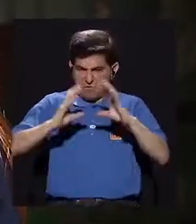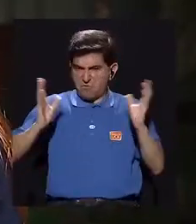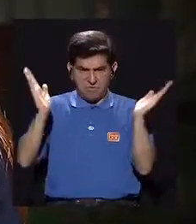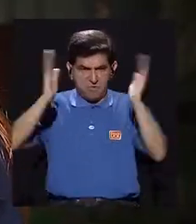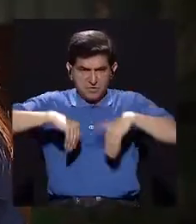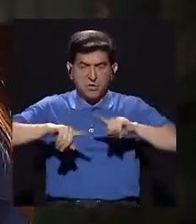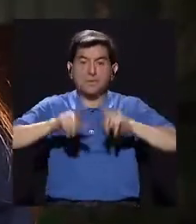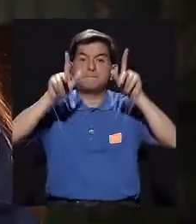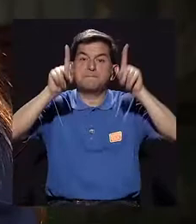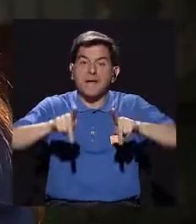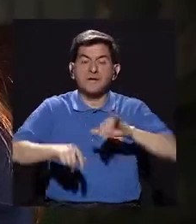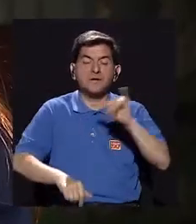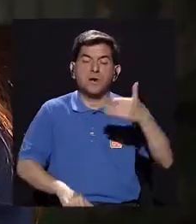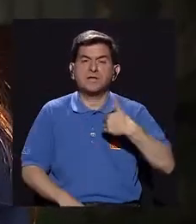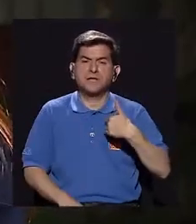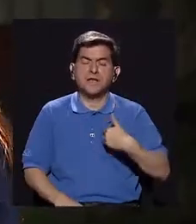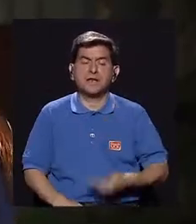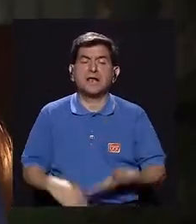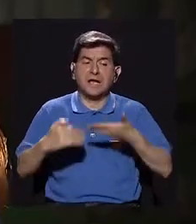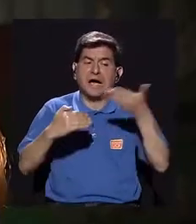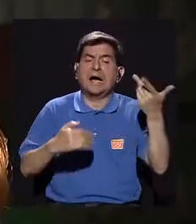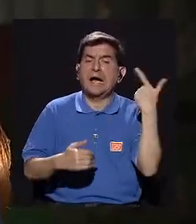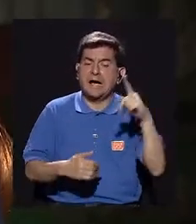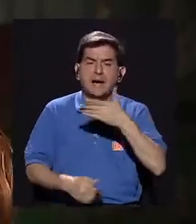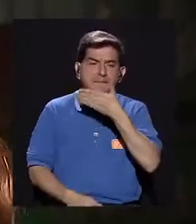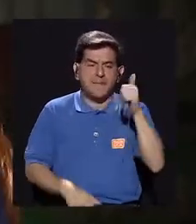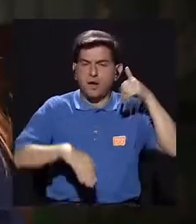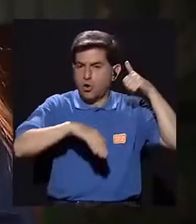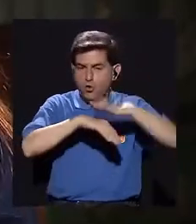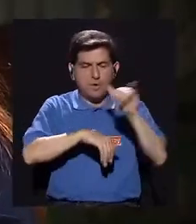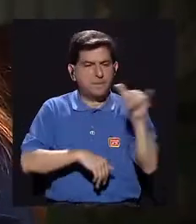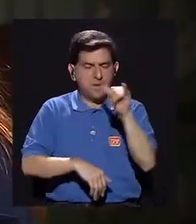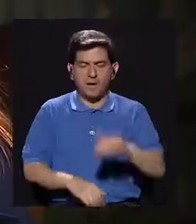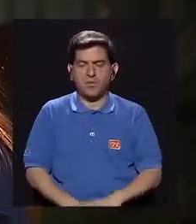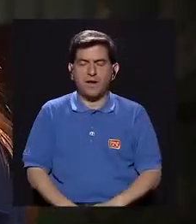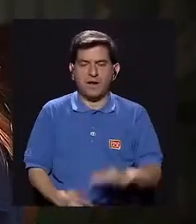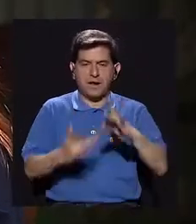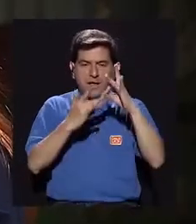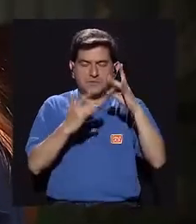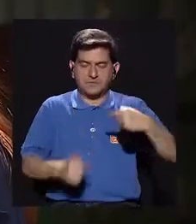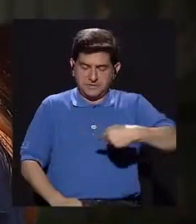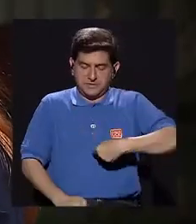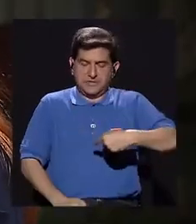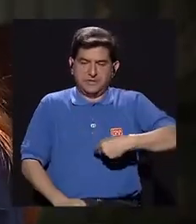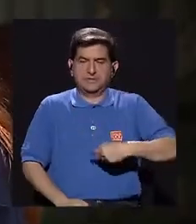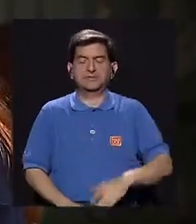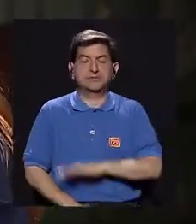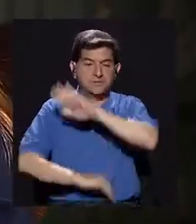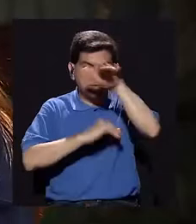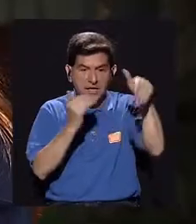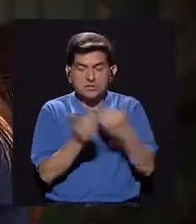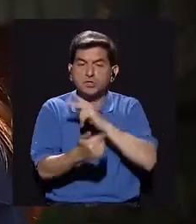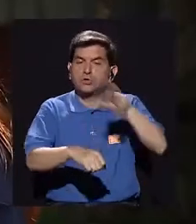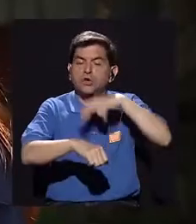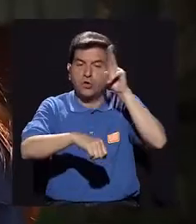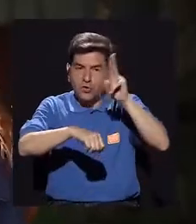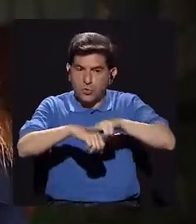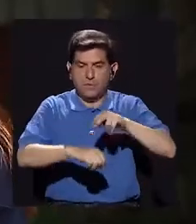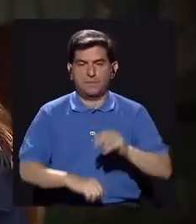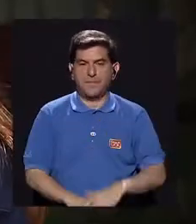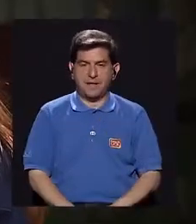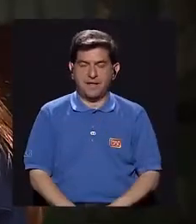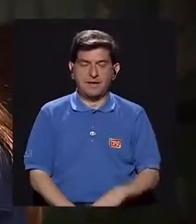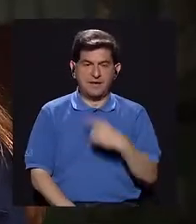hay inflamación, pero este paciente igual tiene muchos factores de riesgo, mejor lo refiere igual al gastroenterólogo. Y si todo estuviera